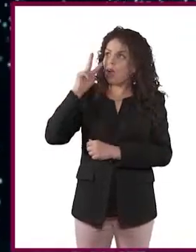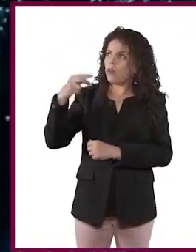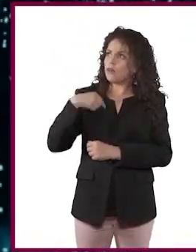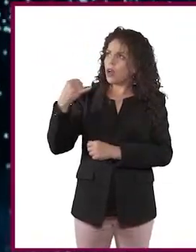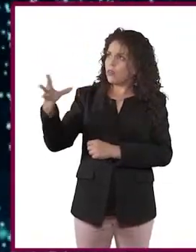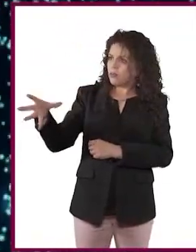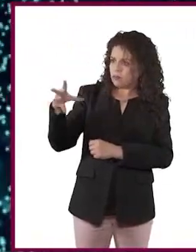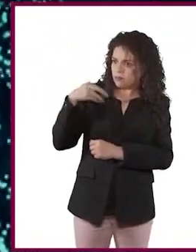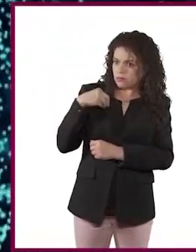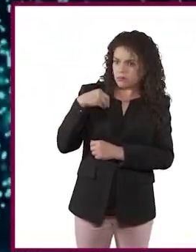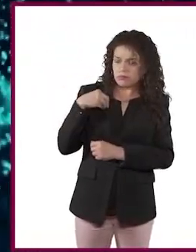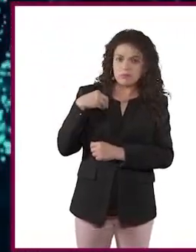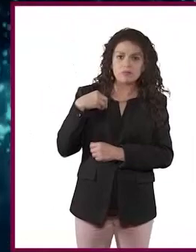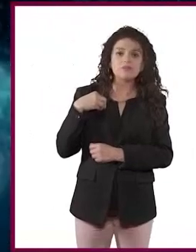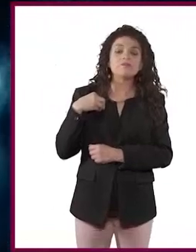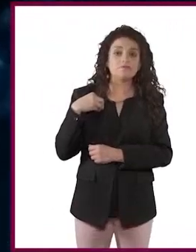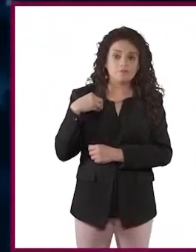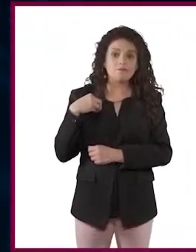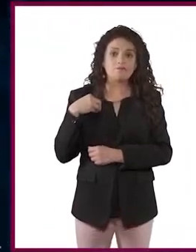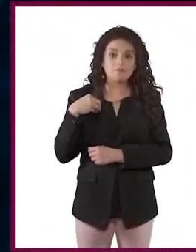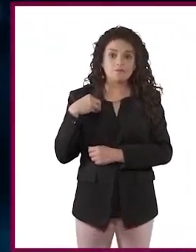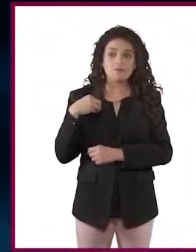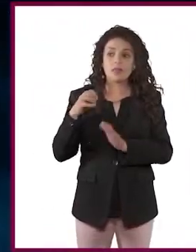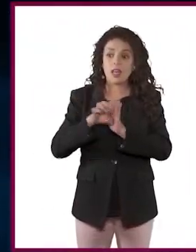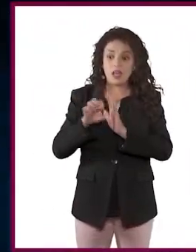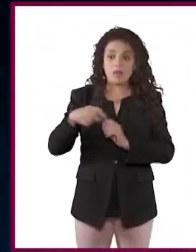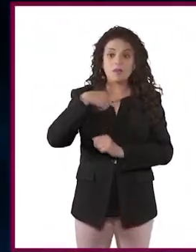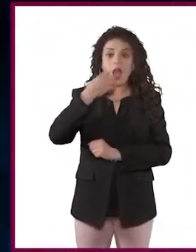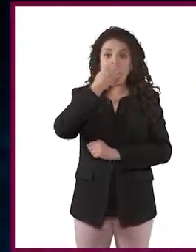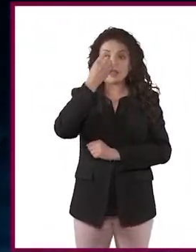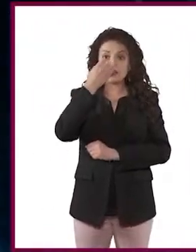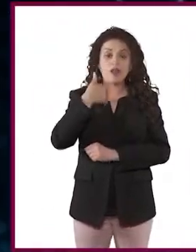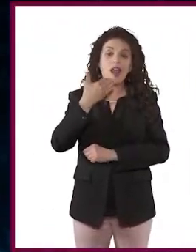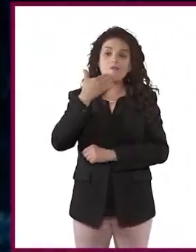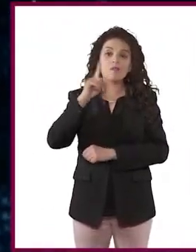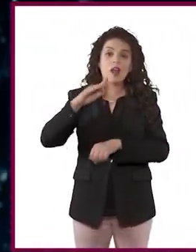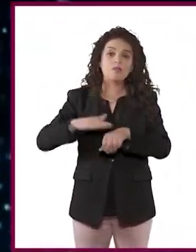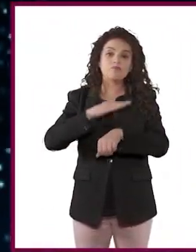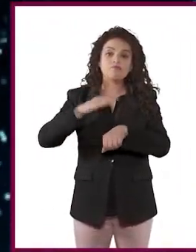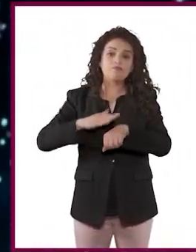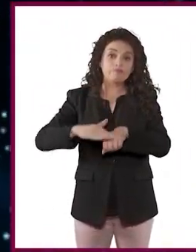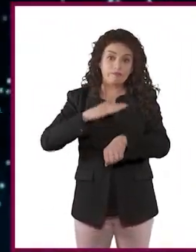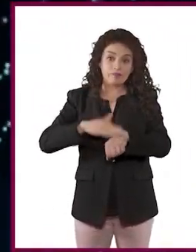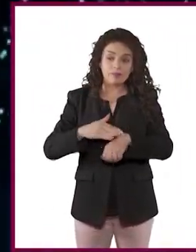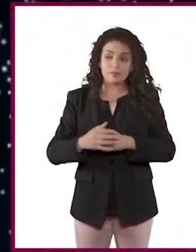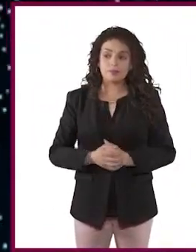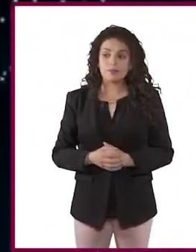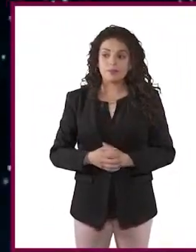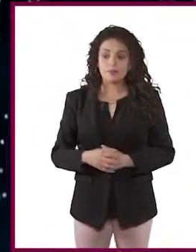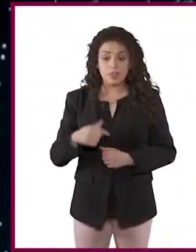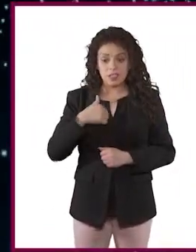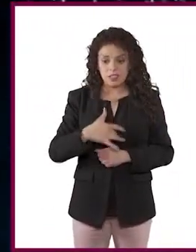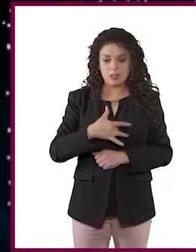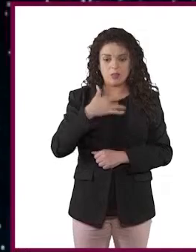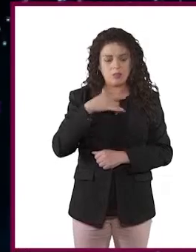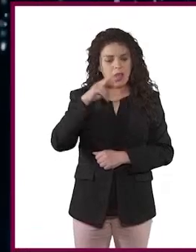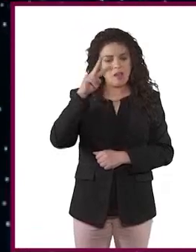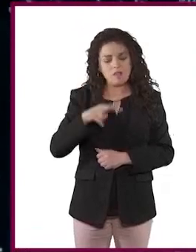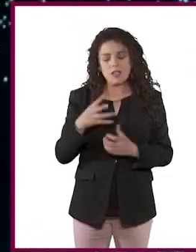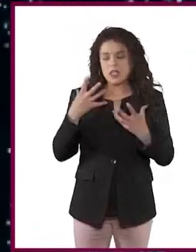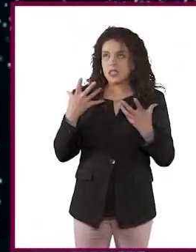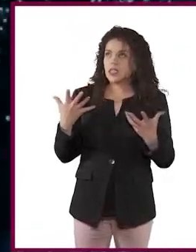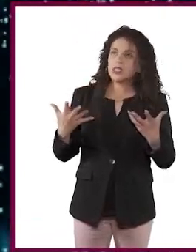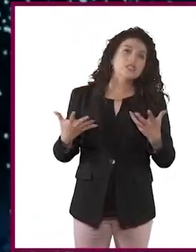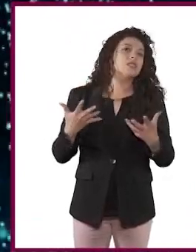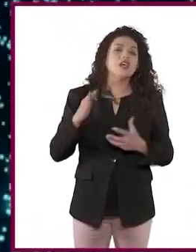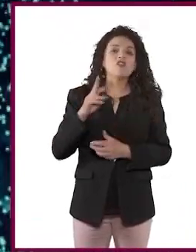me lo transmitía, incluso se veía reflejado un poco en mis calificaciones. Al momento me sentí